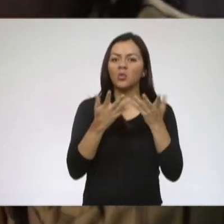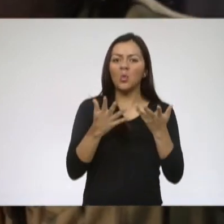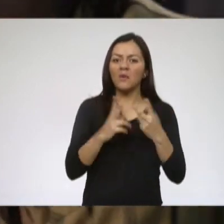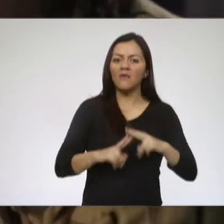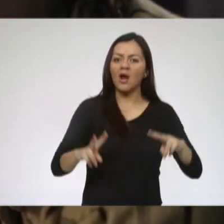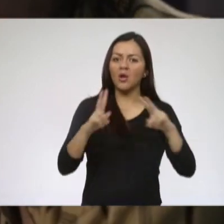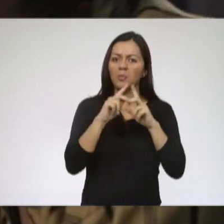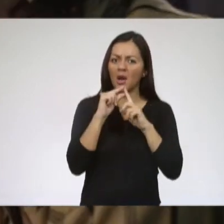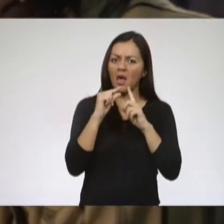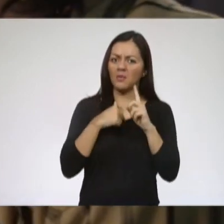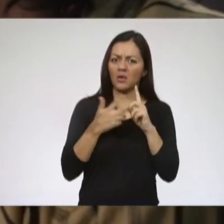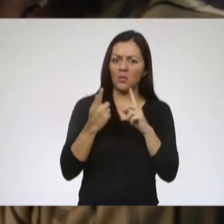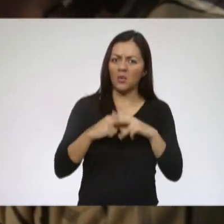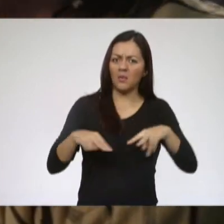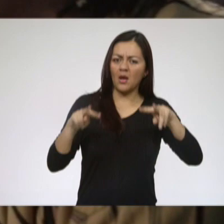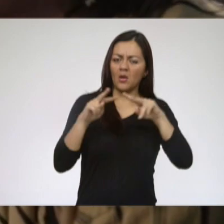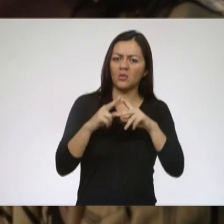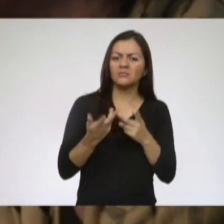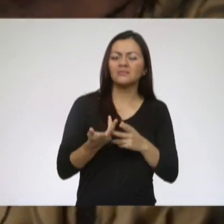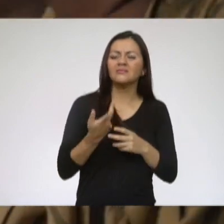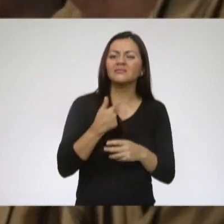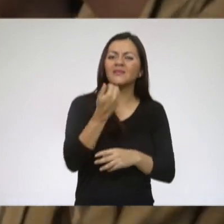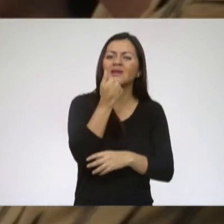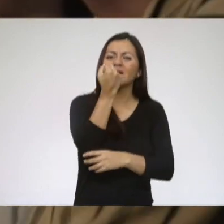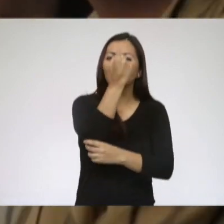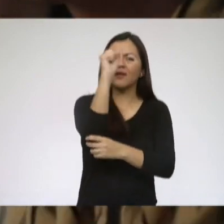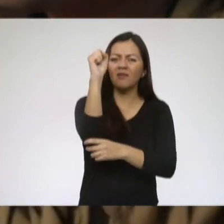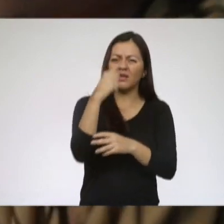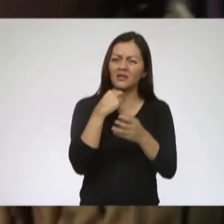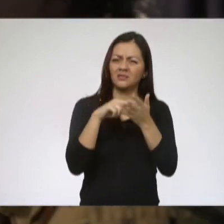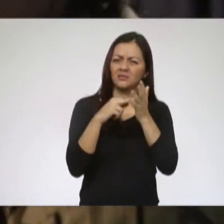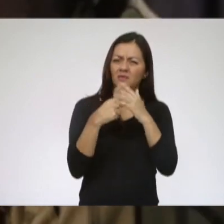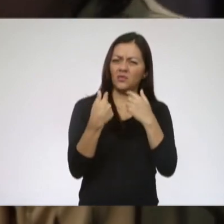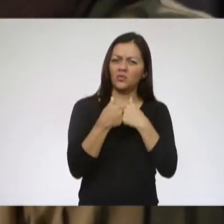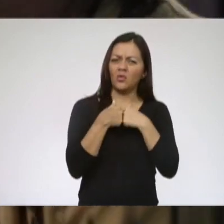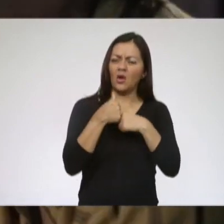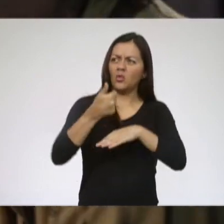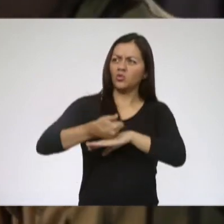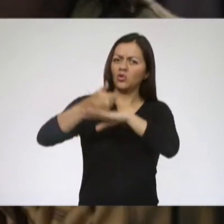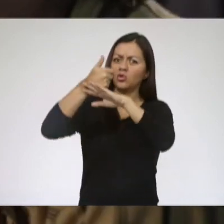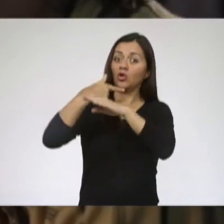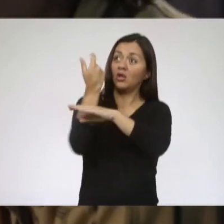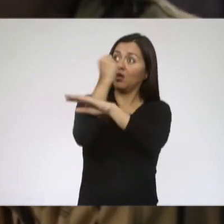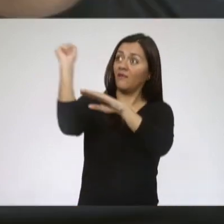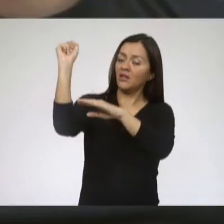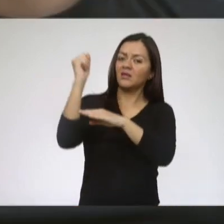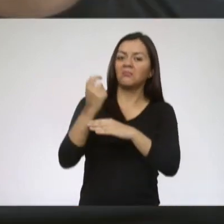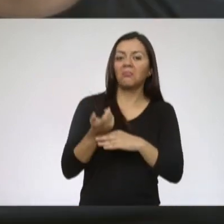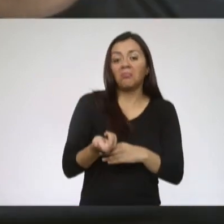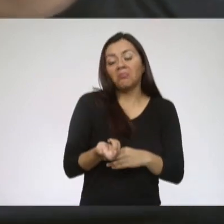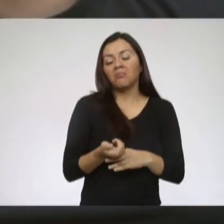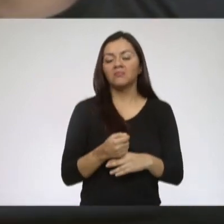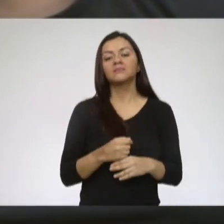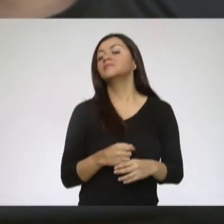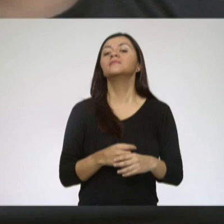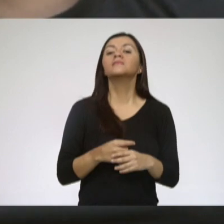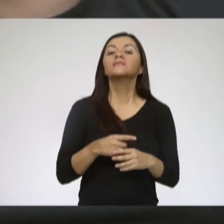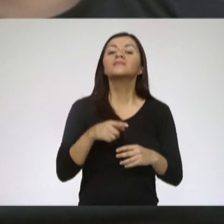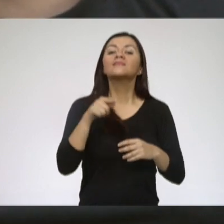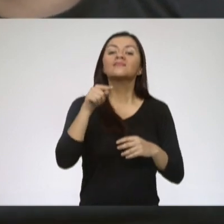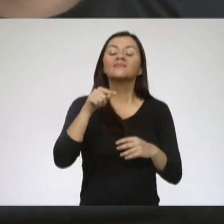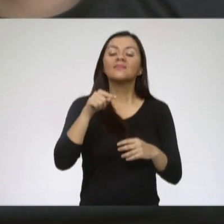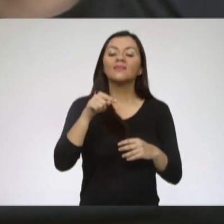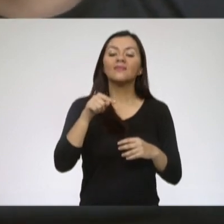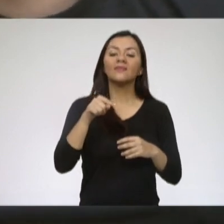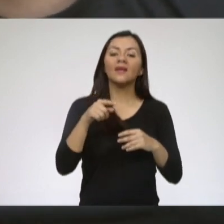Soy un rebelde. Por coger y no hacer lo que las autoridades dicen, entonces soy el hombre más rebelde del mundo. El trato al alumno,